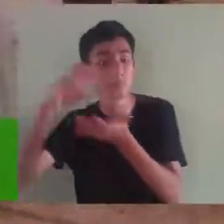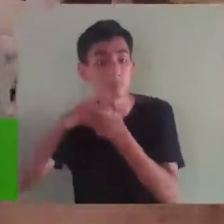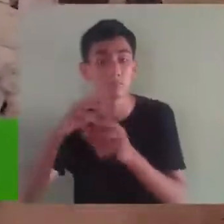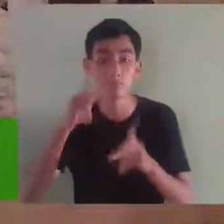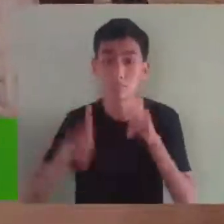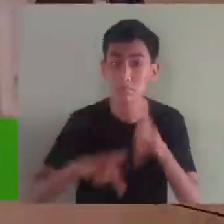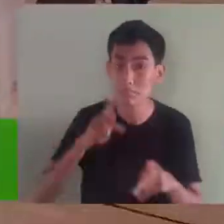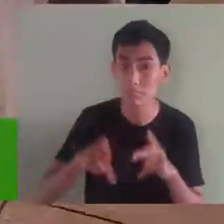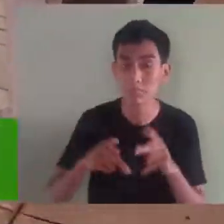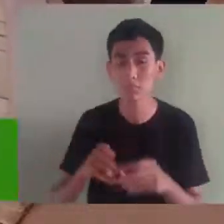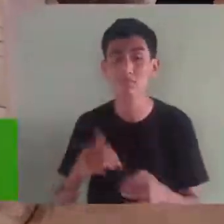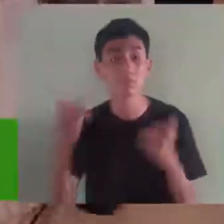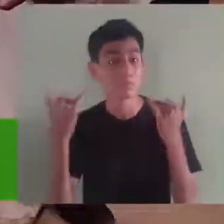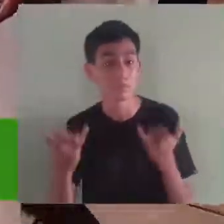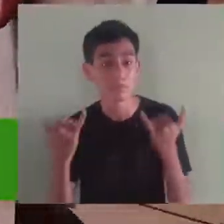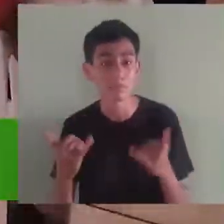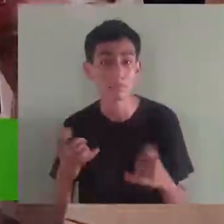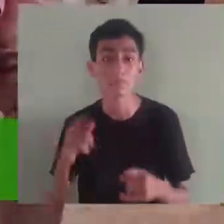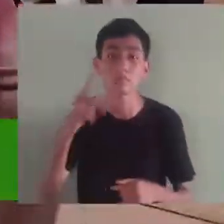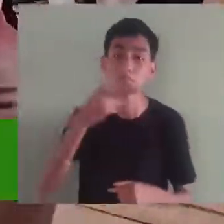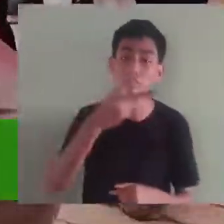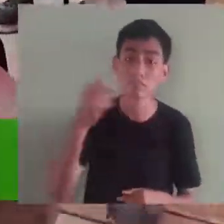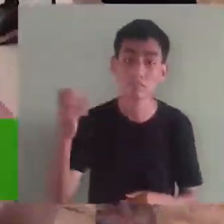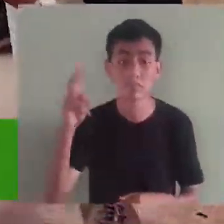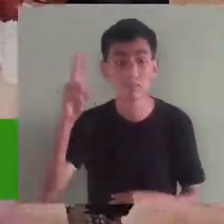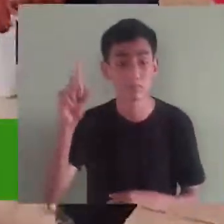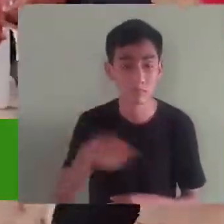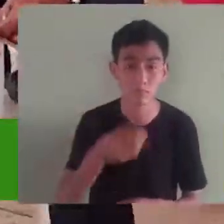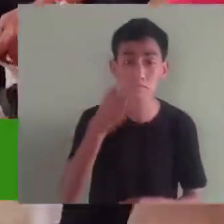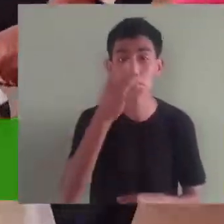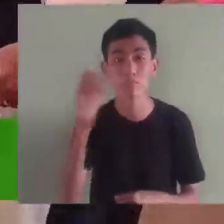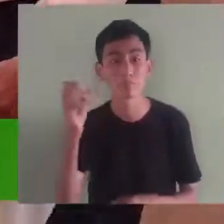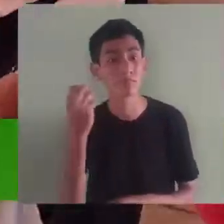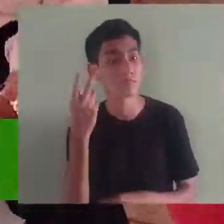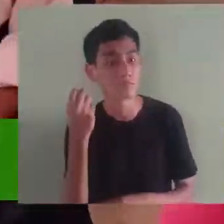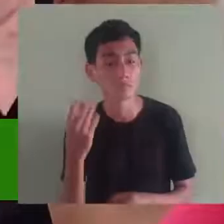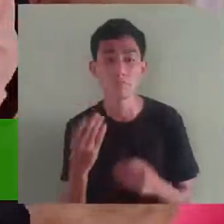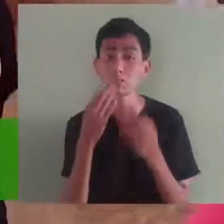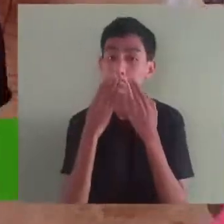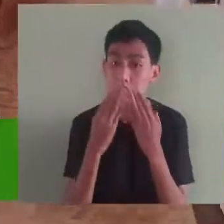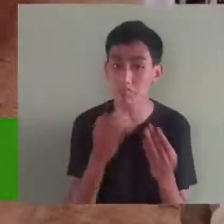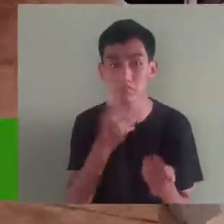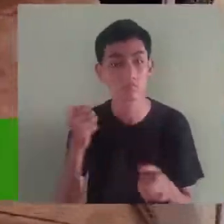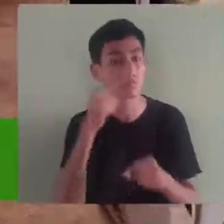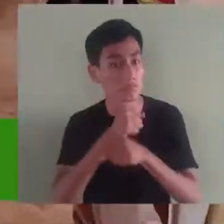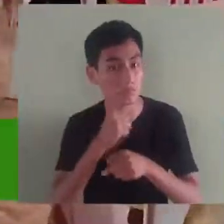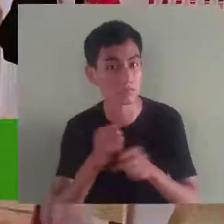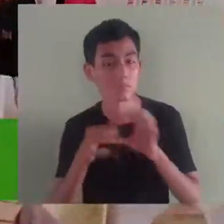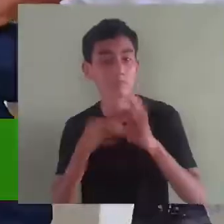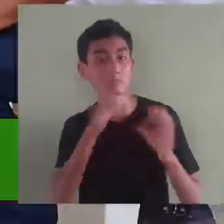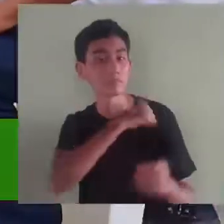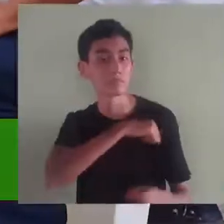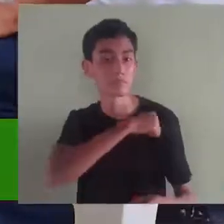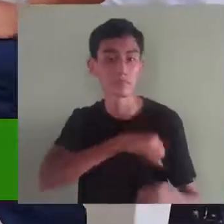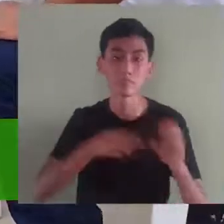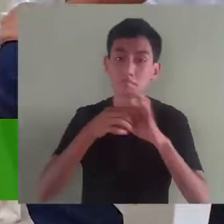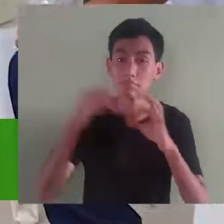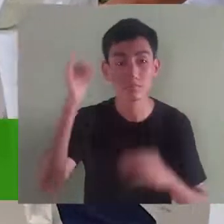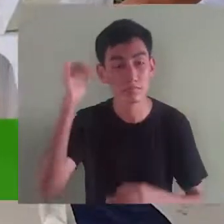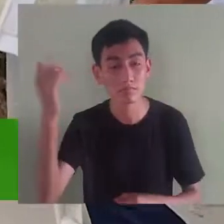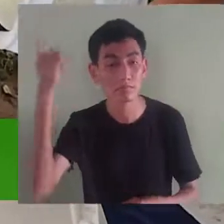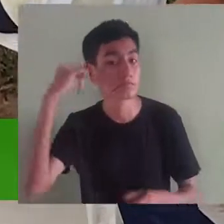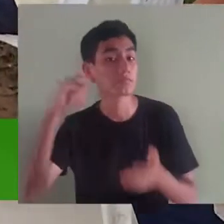usuarios, siendo en la actualidad 2.812, gracias al esfuerzo de la alcaldesa Berta Barbarán para que más adultos